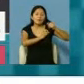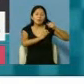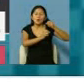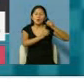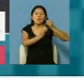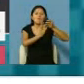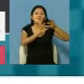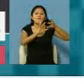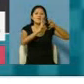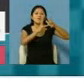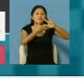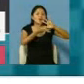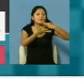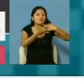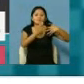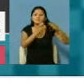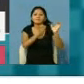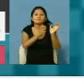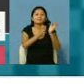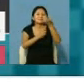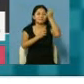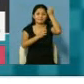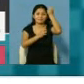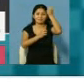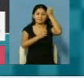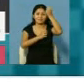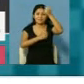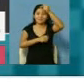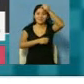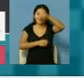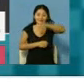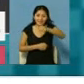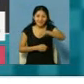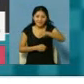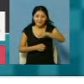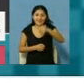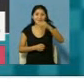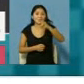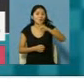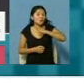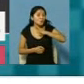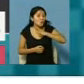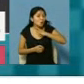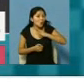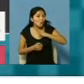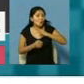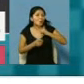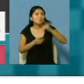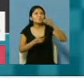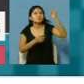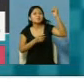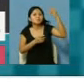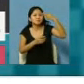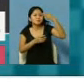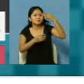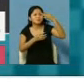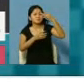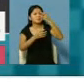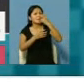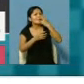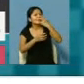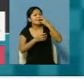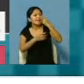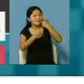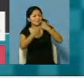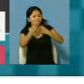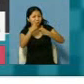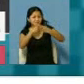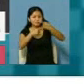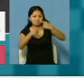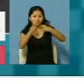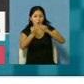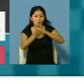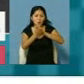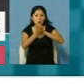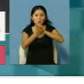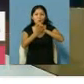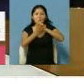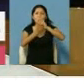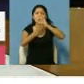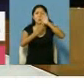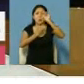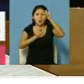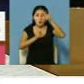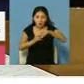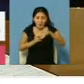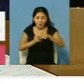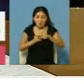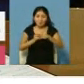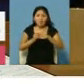todos los jujeños, que es ser generadores de energía, pero de energías renovables, con lo que esto significa. Y digo con